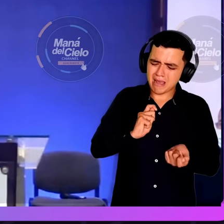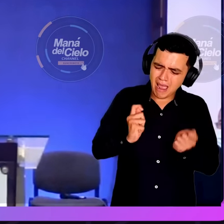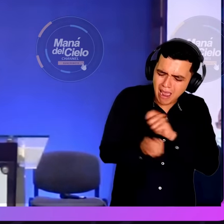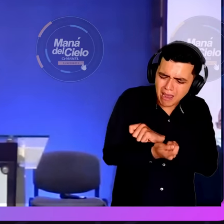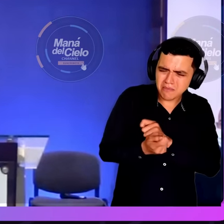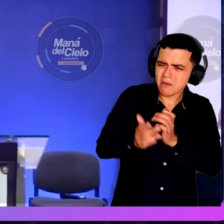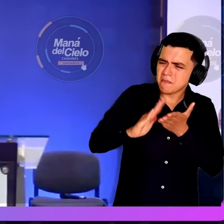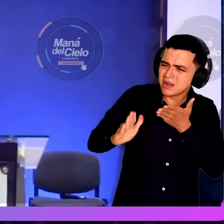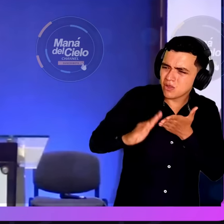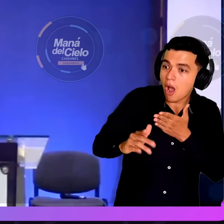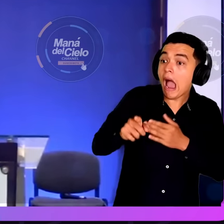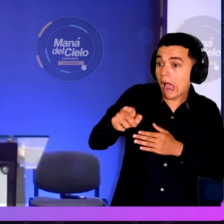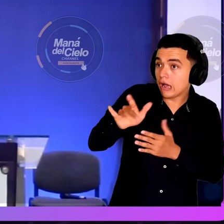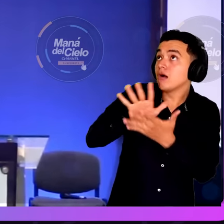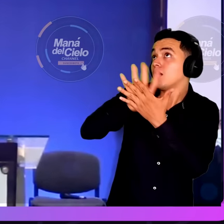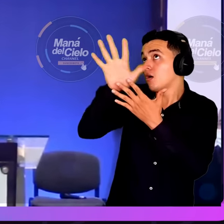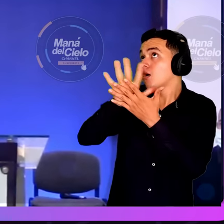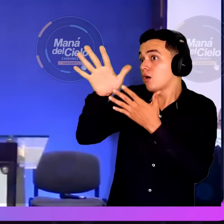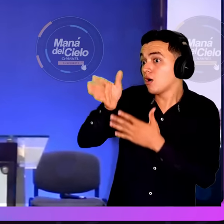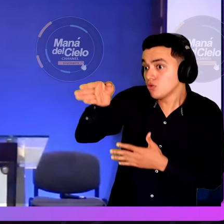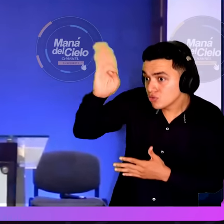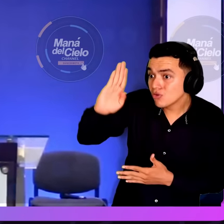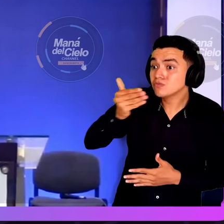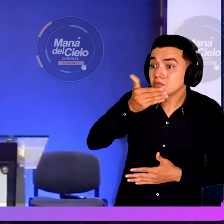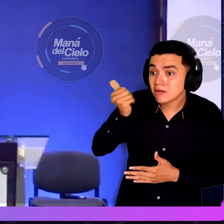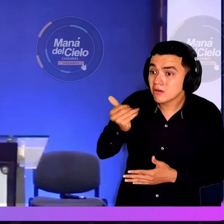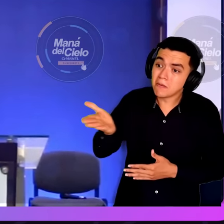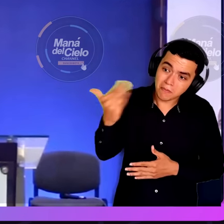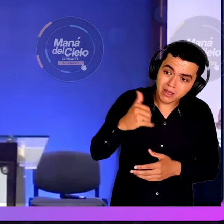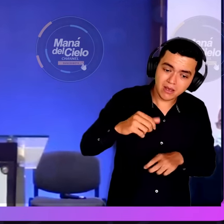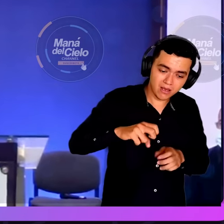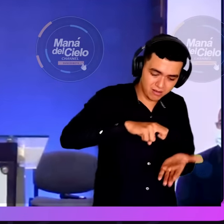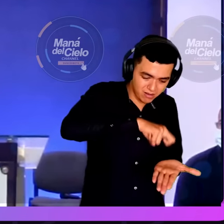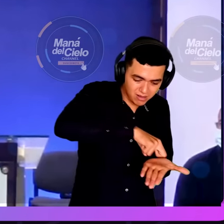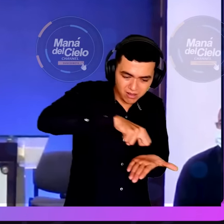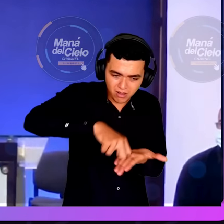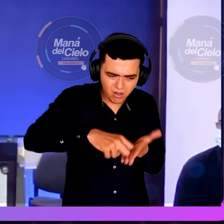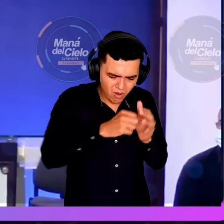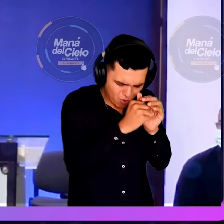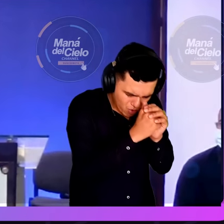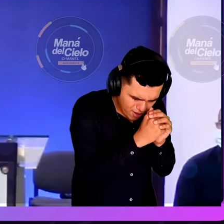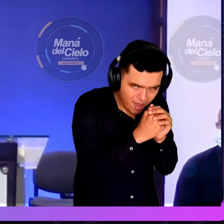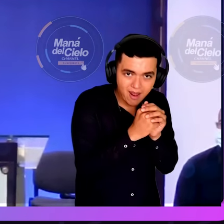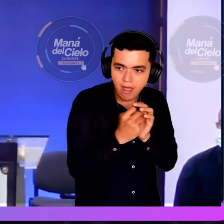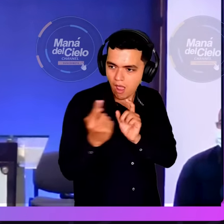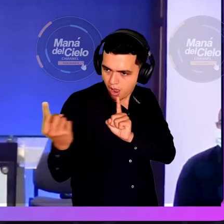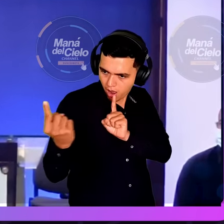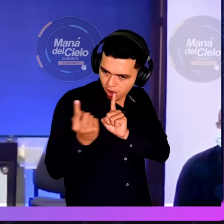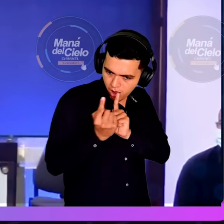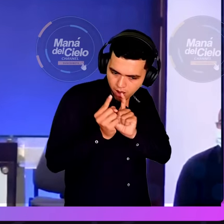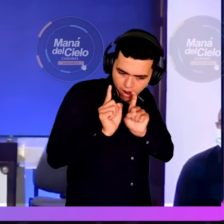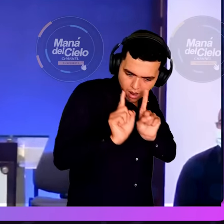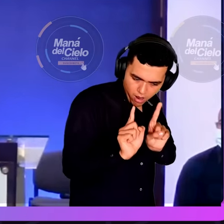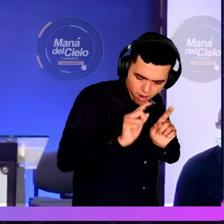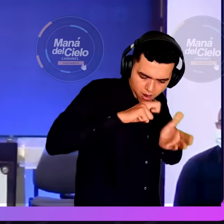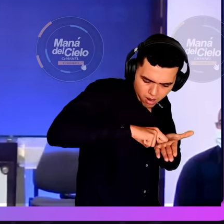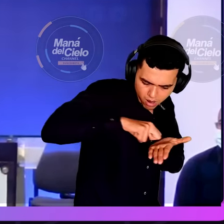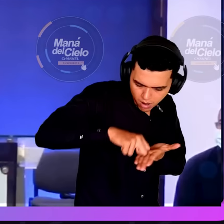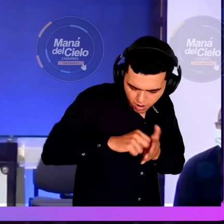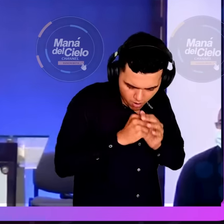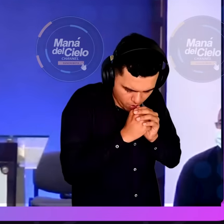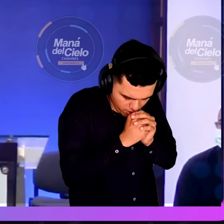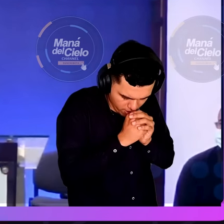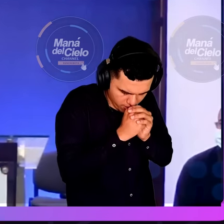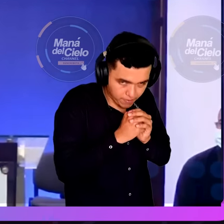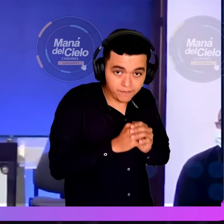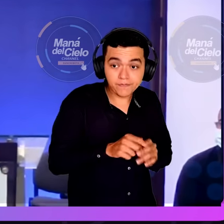llorar y le dije, siéntate. Qué locura, ¿por qué estás haciendo esto? ¿Por qué? Ay, sí, hermana, y ya